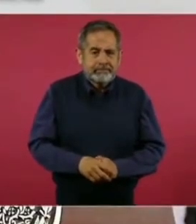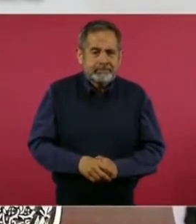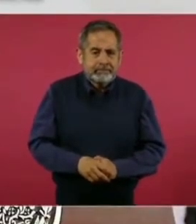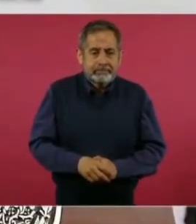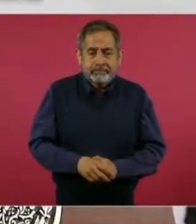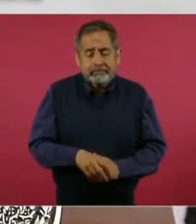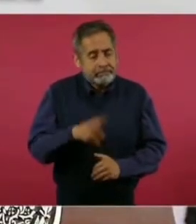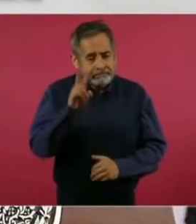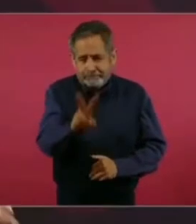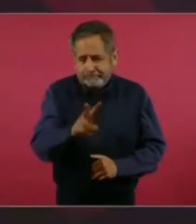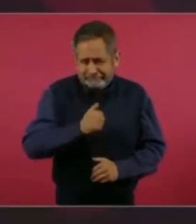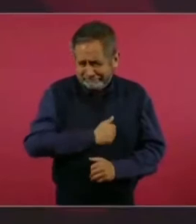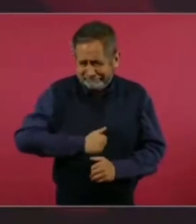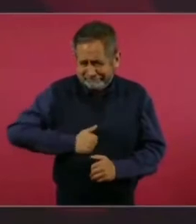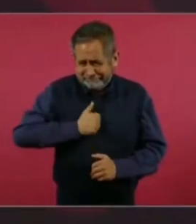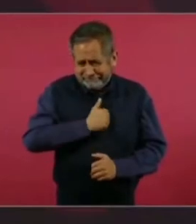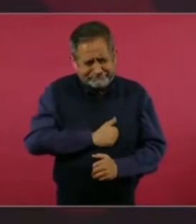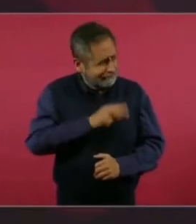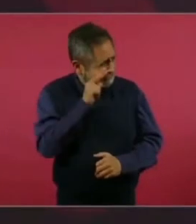Muy lamentable